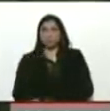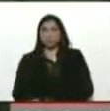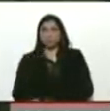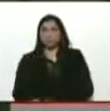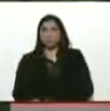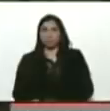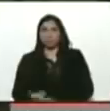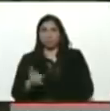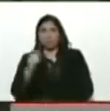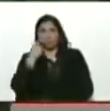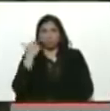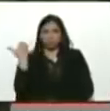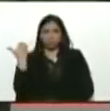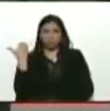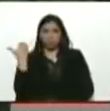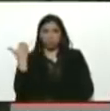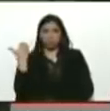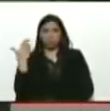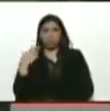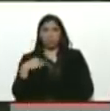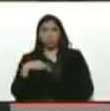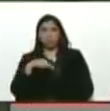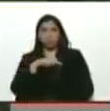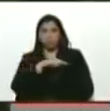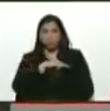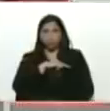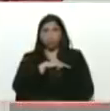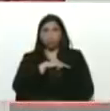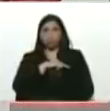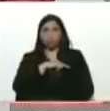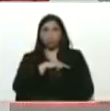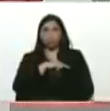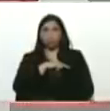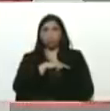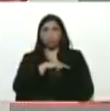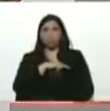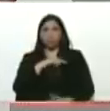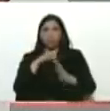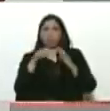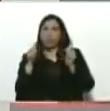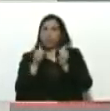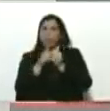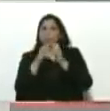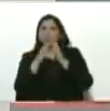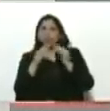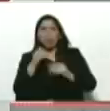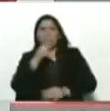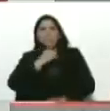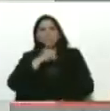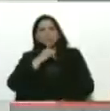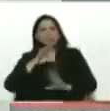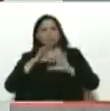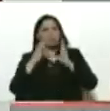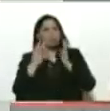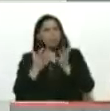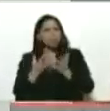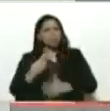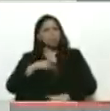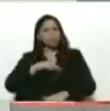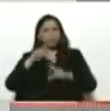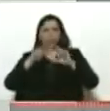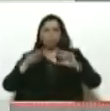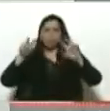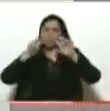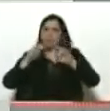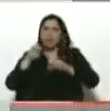aquí, que nosotros, con toda la paciencia del mundo, vamos a revisar. Ahí hay números de teléfono,